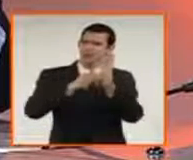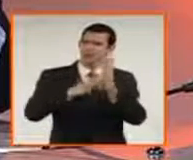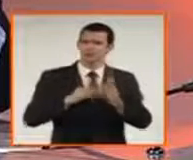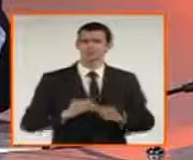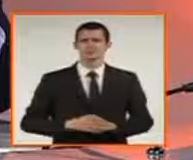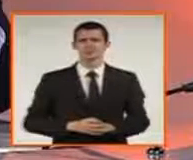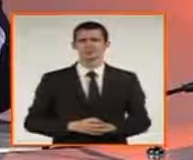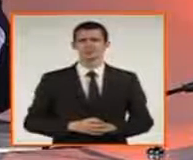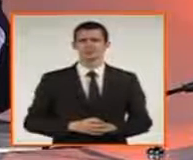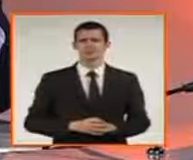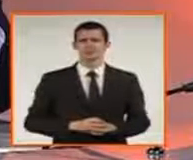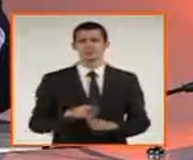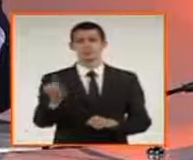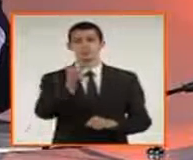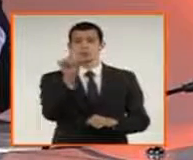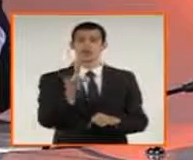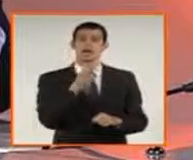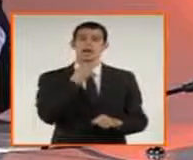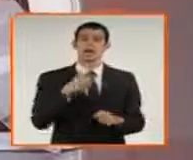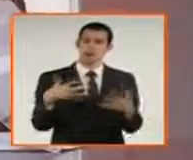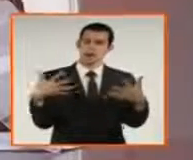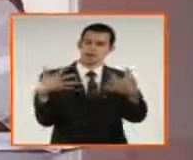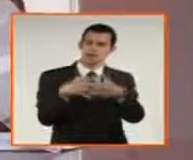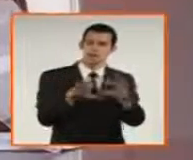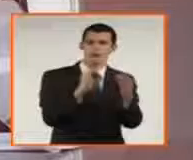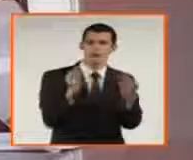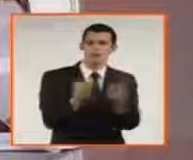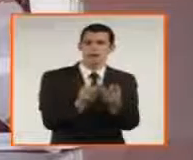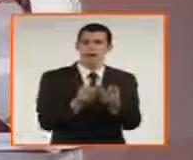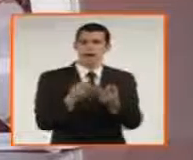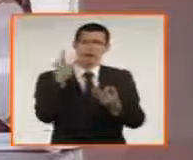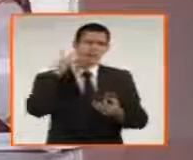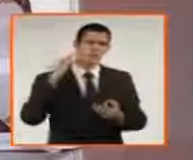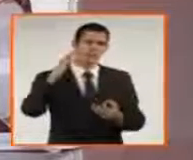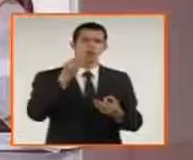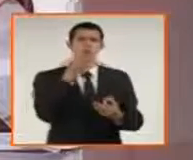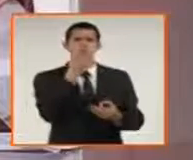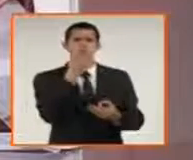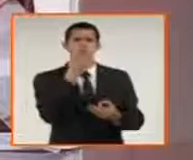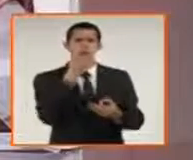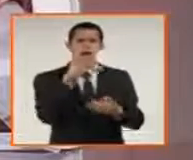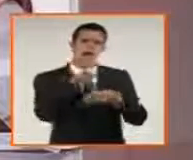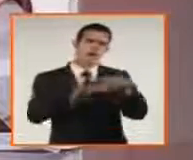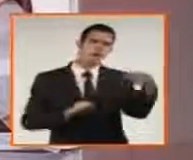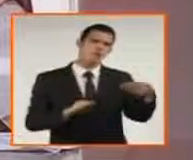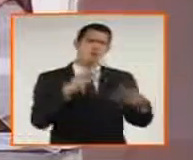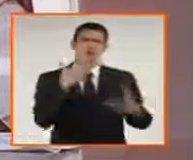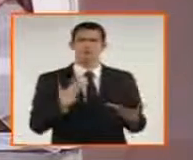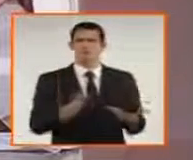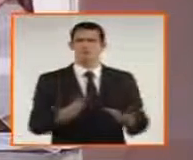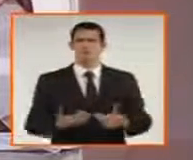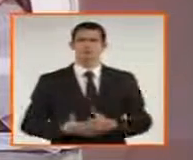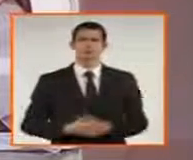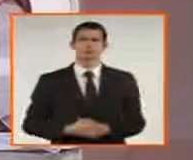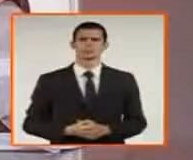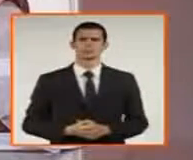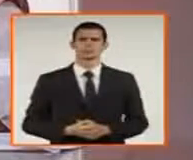de responderle a eso, Arlín, y a tono con el tuit del presidente, es importante que todos